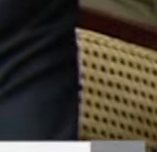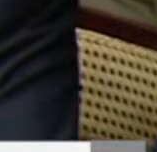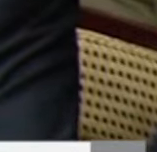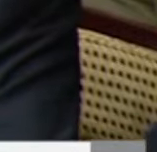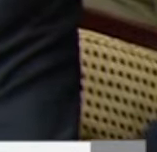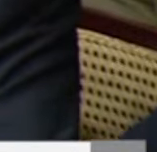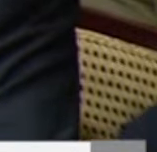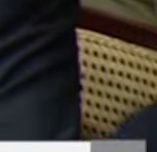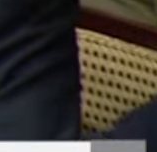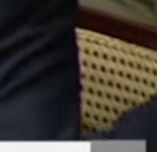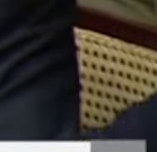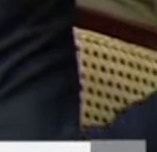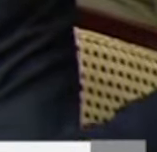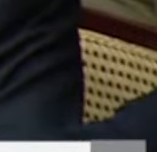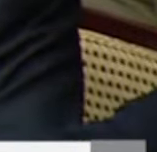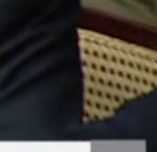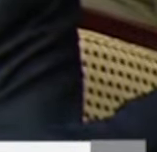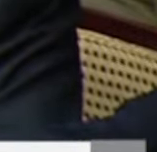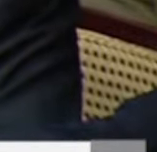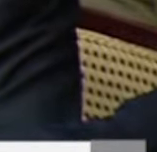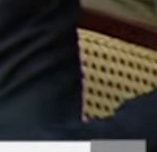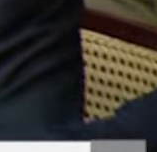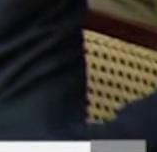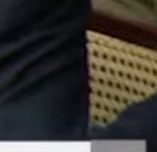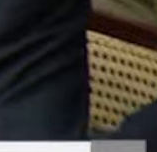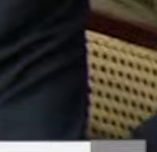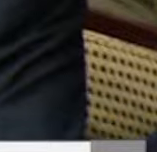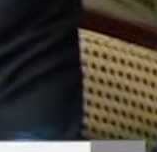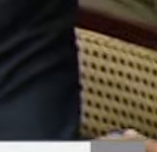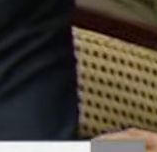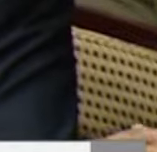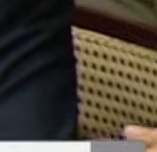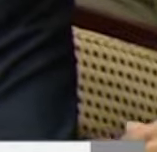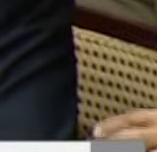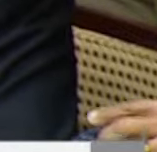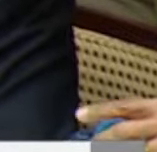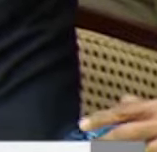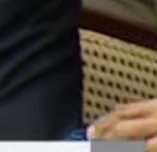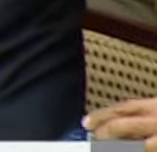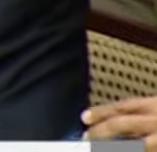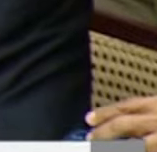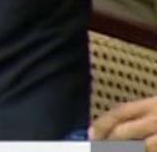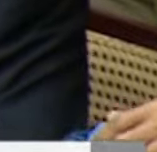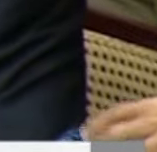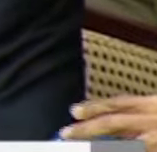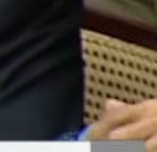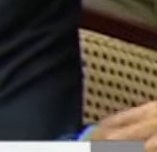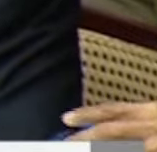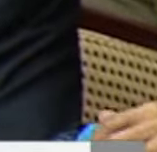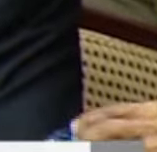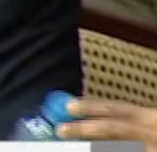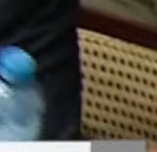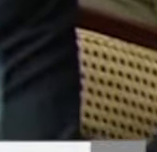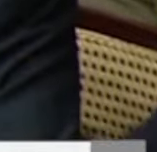votos en el legislativo en la actualidad presenciamos una salida de capitales del país que